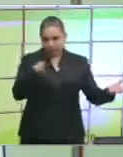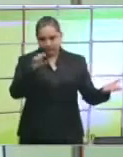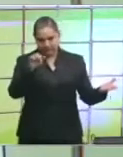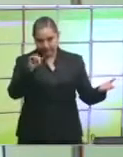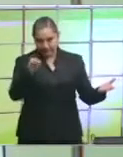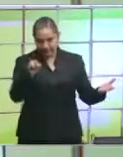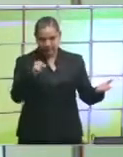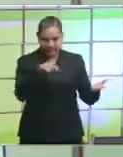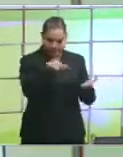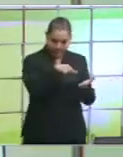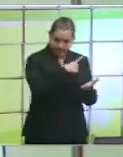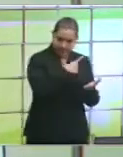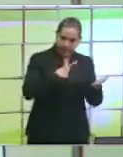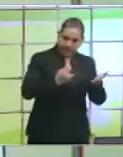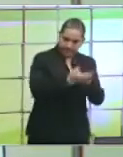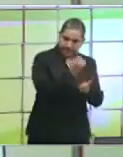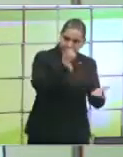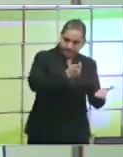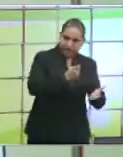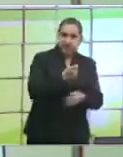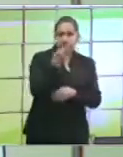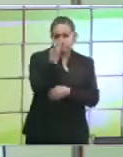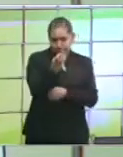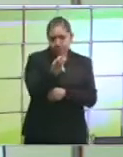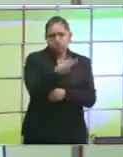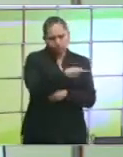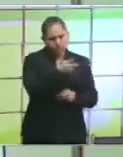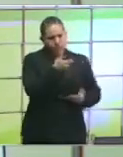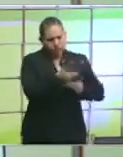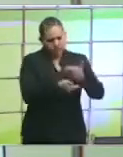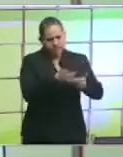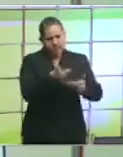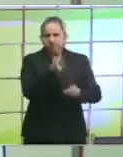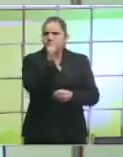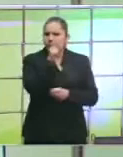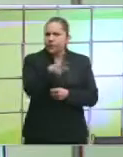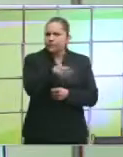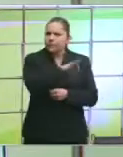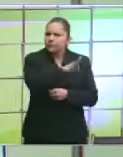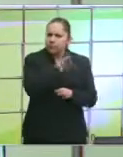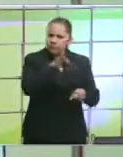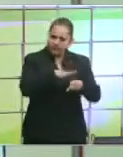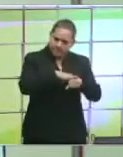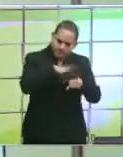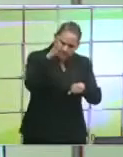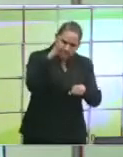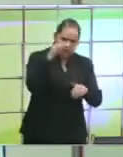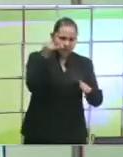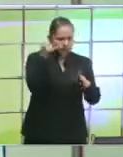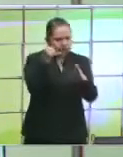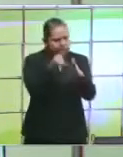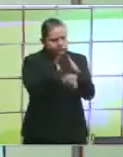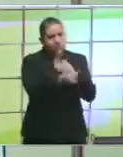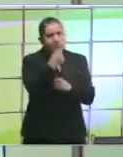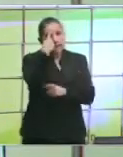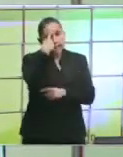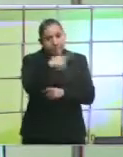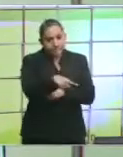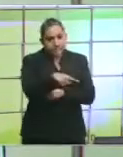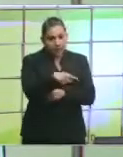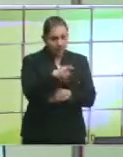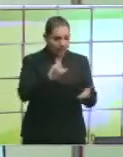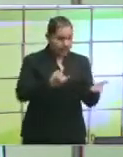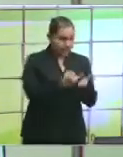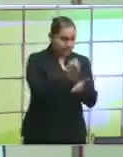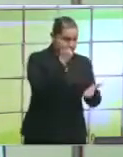un avance sin embargo que podría todavía ir a un poco más para efectos de hacer todavía más claras las